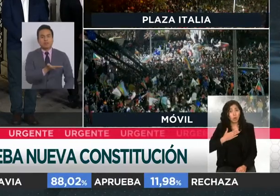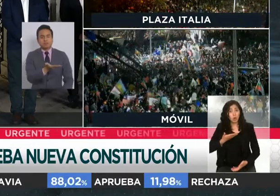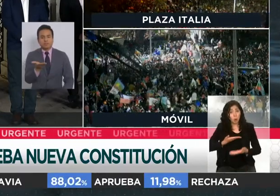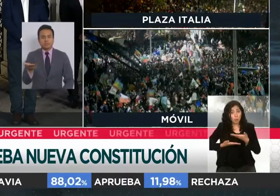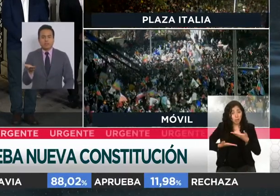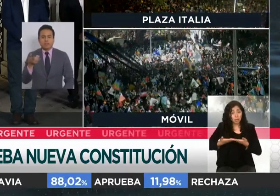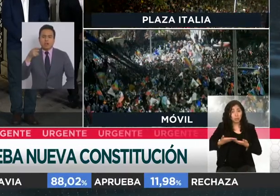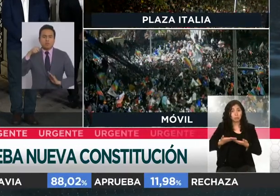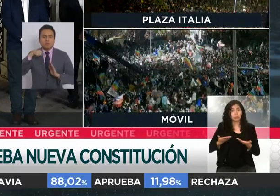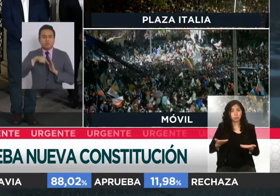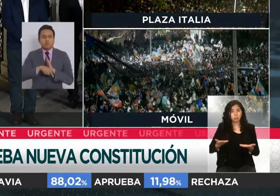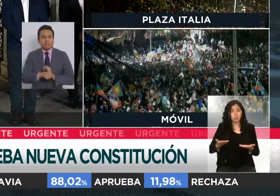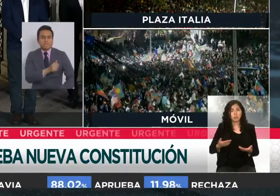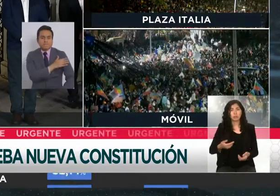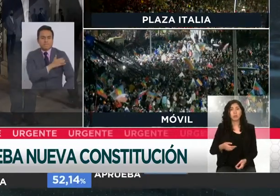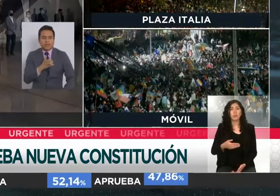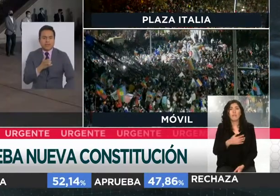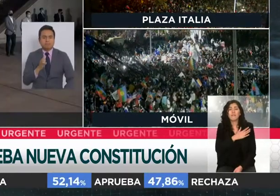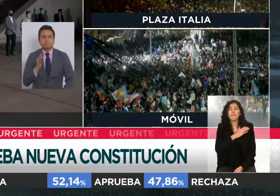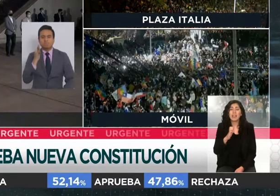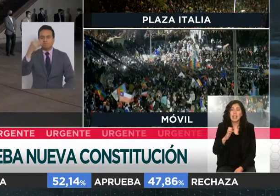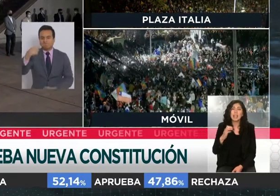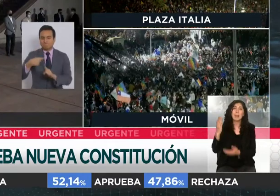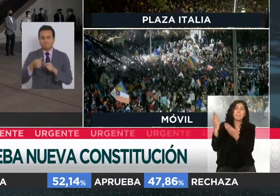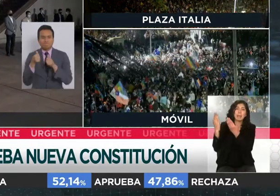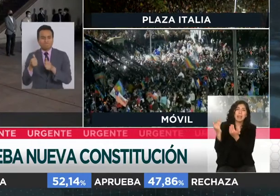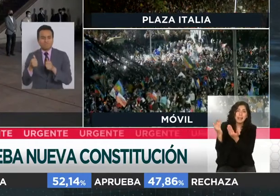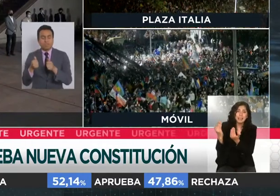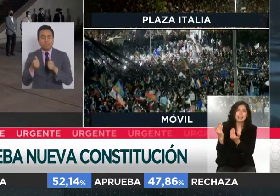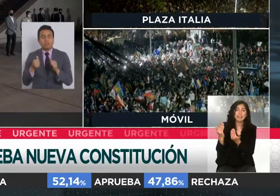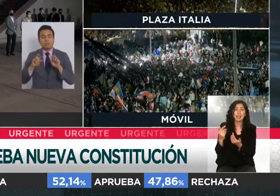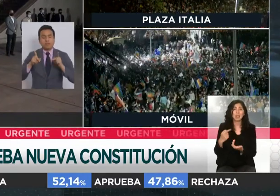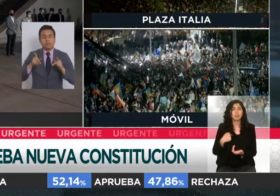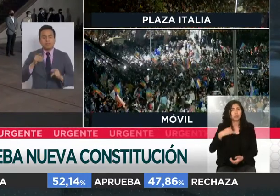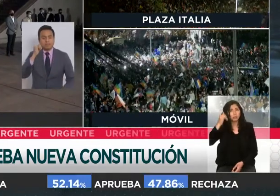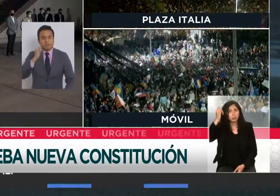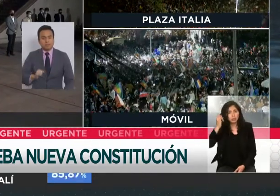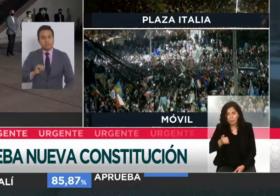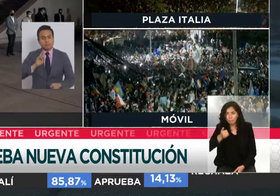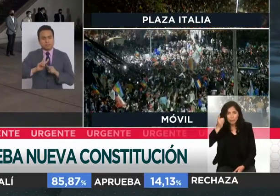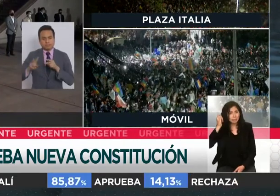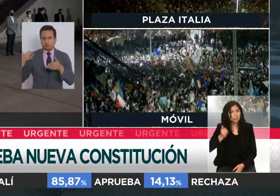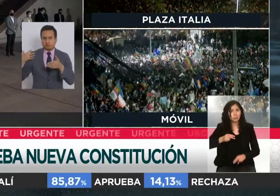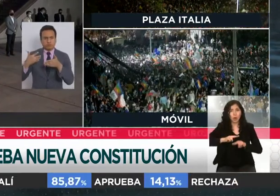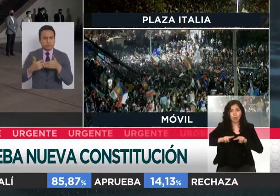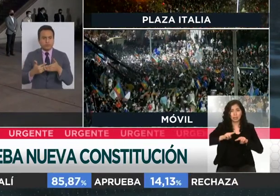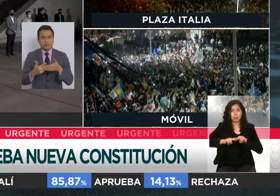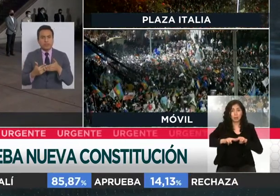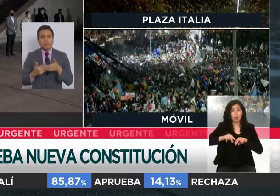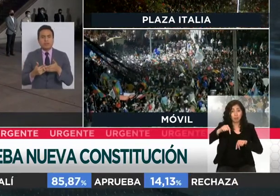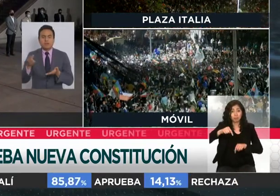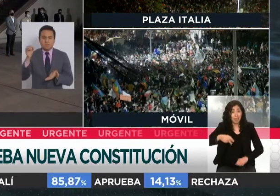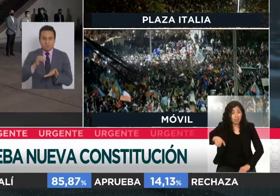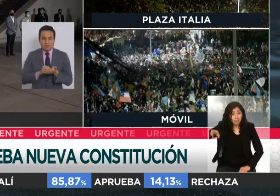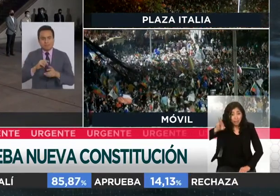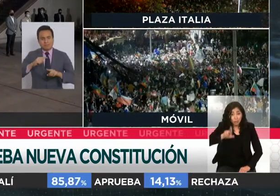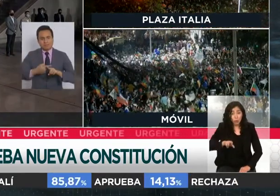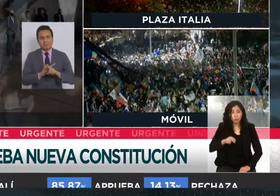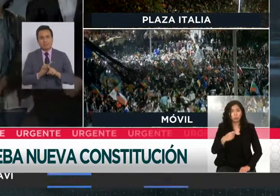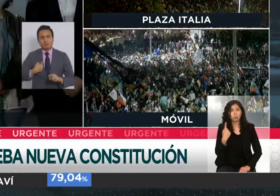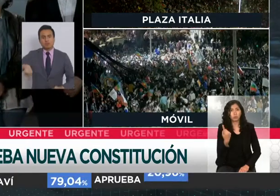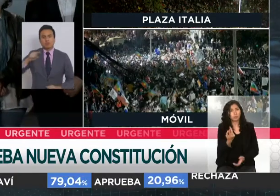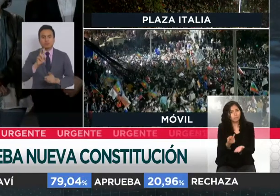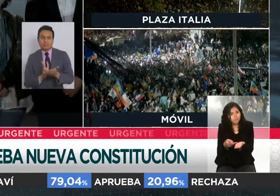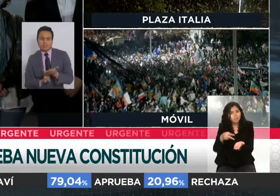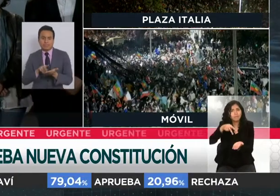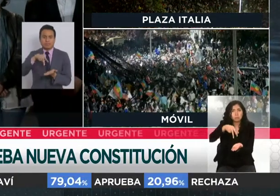mi más profunda fe y esperanza en que, como siempre lo hemos hecho, una vez más nos pondremos de